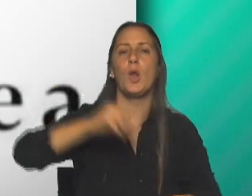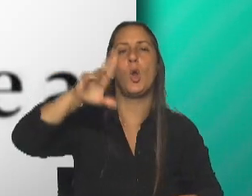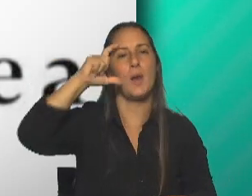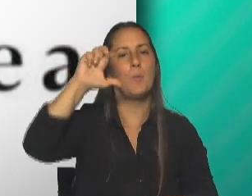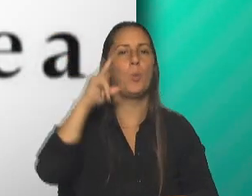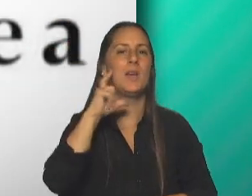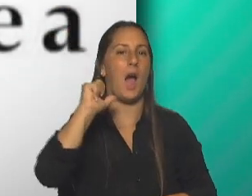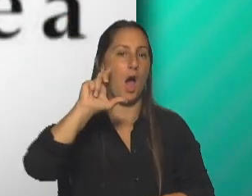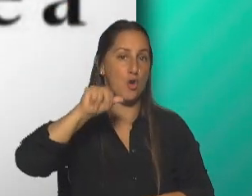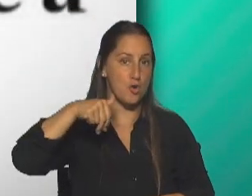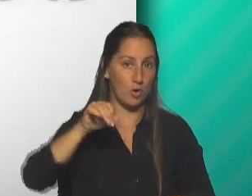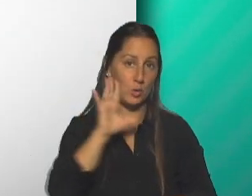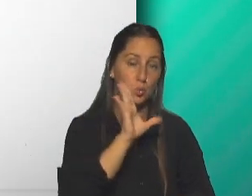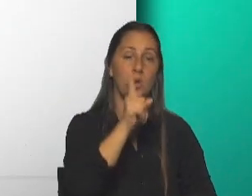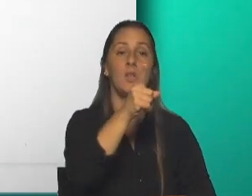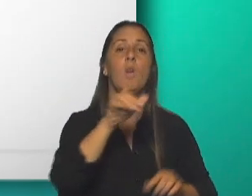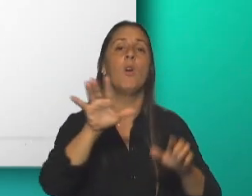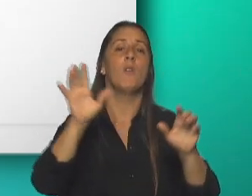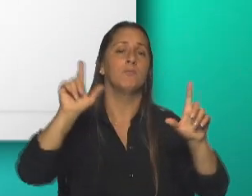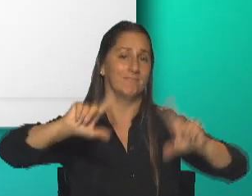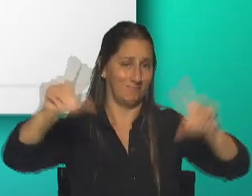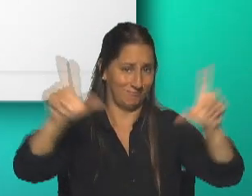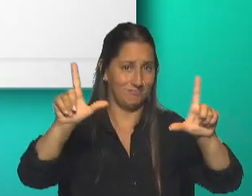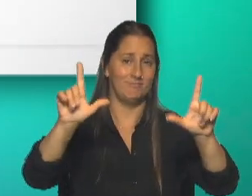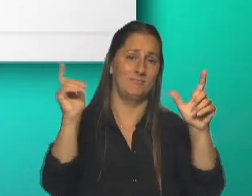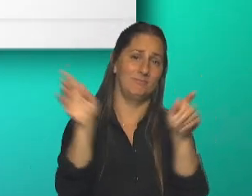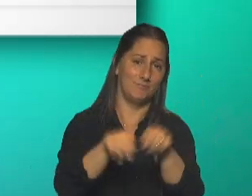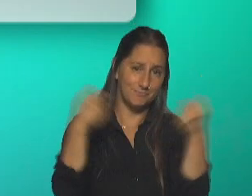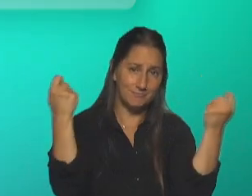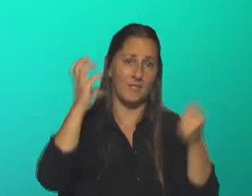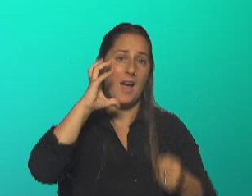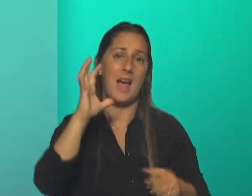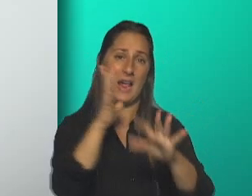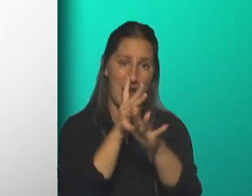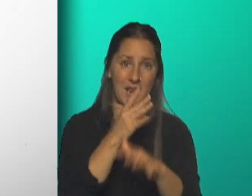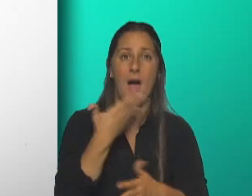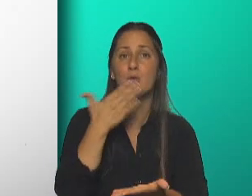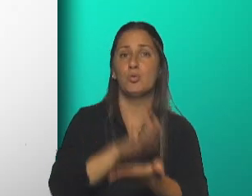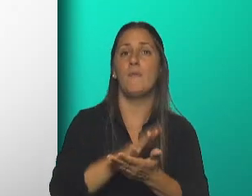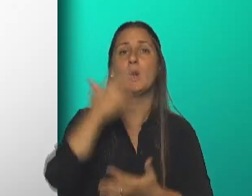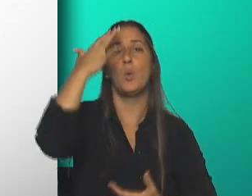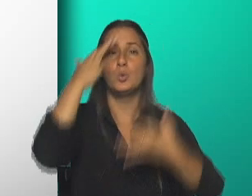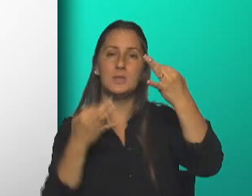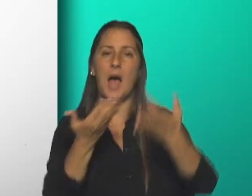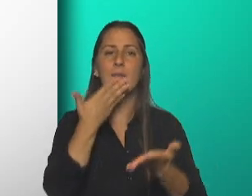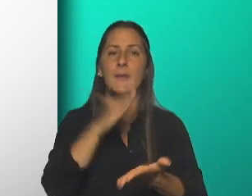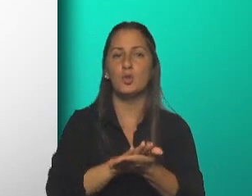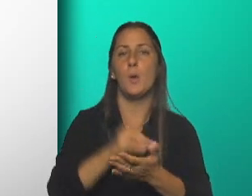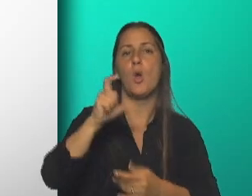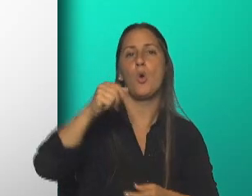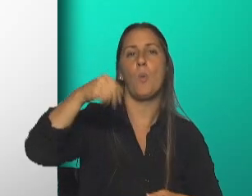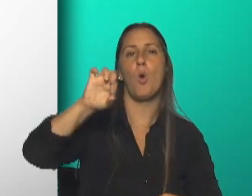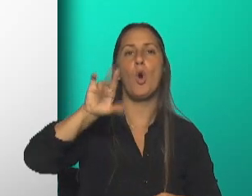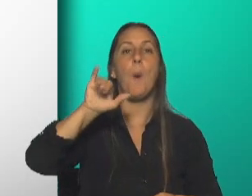habla de medios de comunicación y Clarín toma estas declaraciones y habla de la justicia, y Cristina hace referencia a Comodoro Pi, al Partido Judicial. Digo,